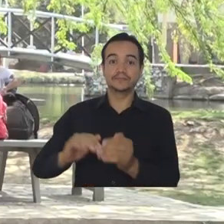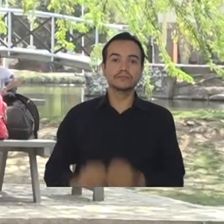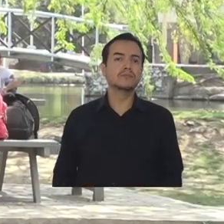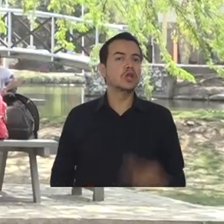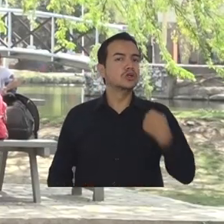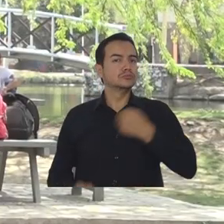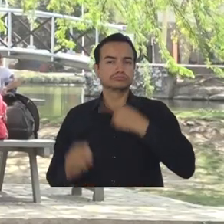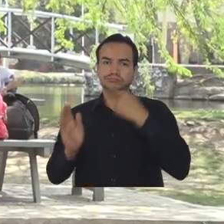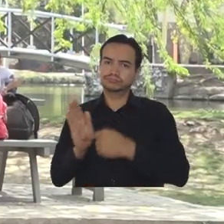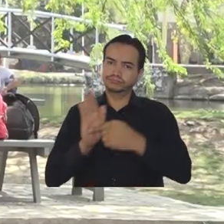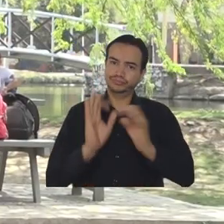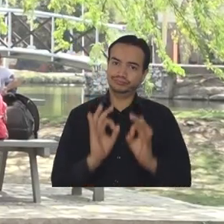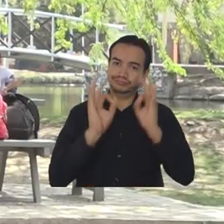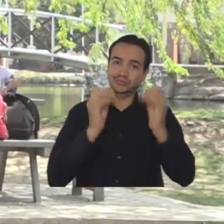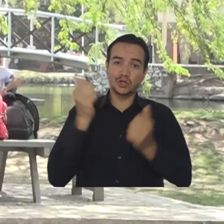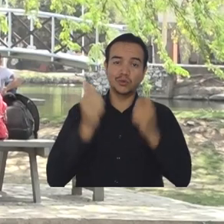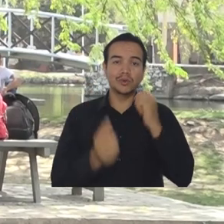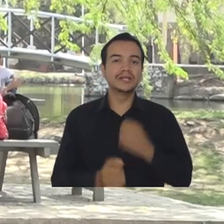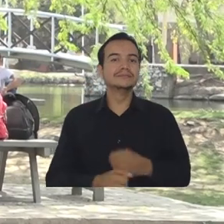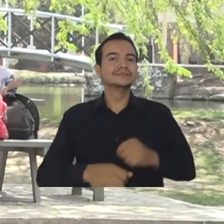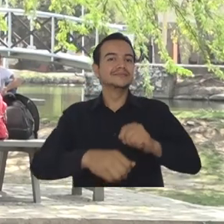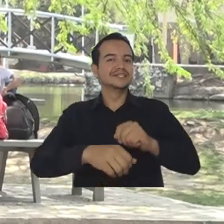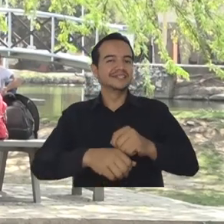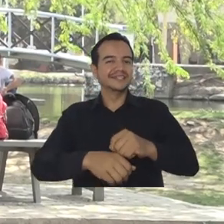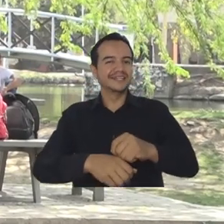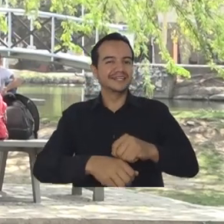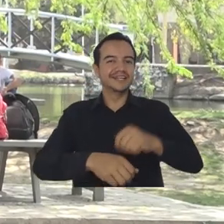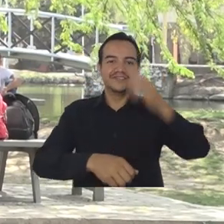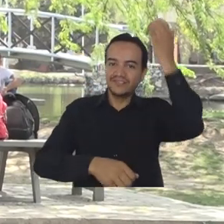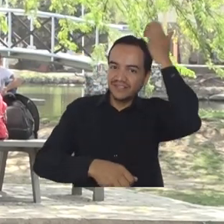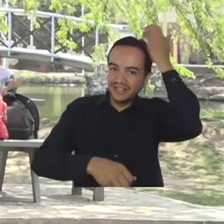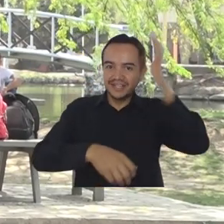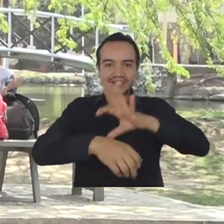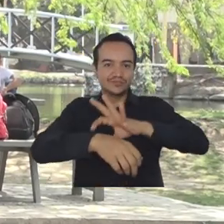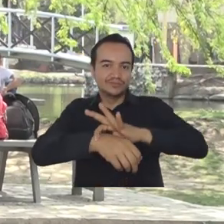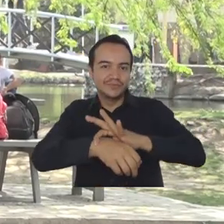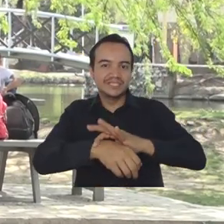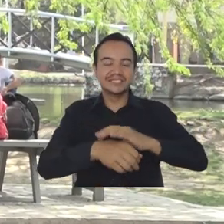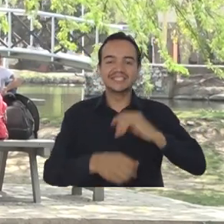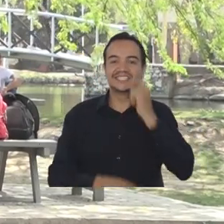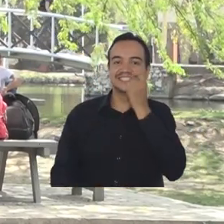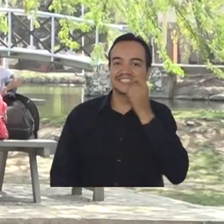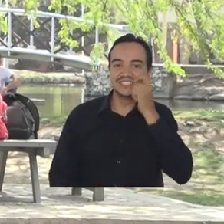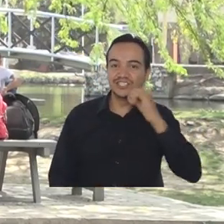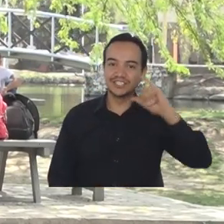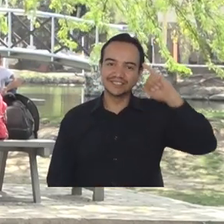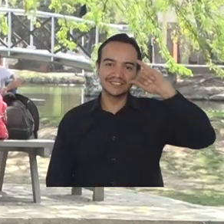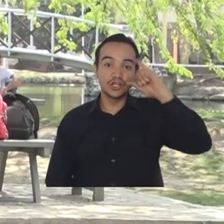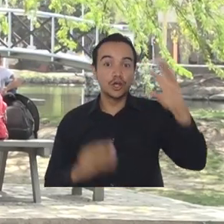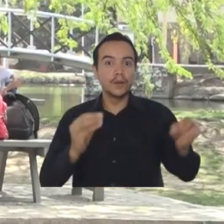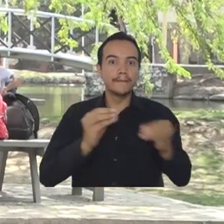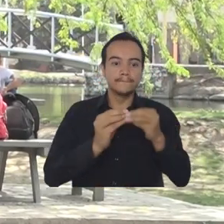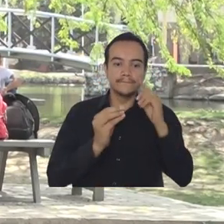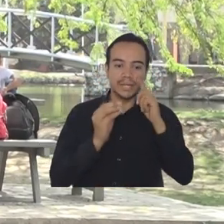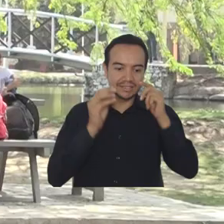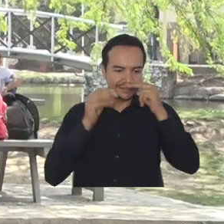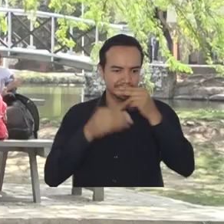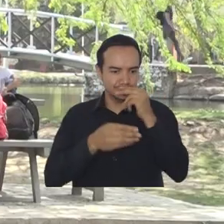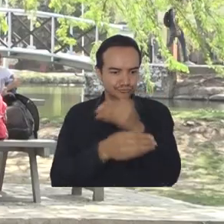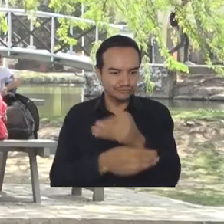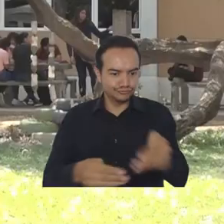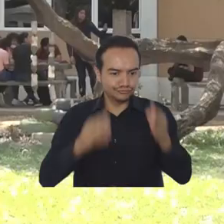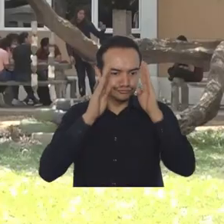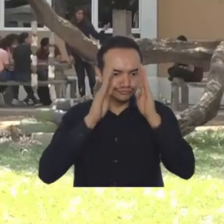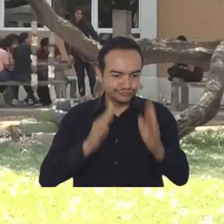programas de alta calidad como enfermería, medicina, odontología, psicología y la tecnología en atención integral a la